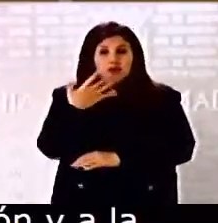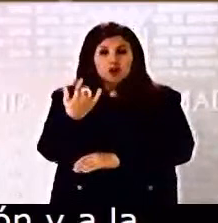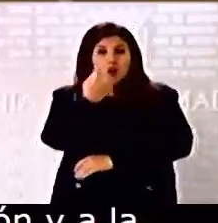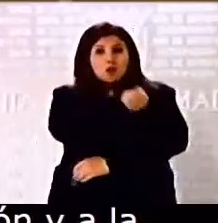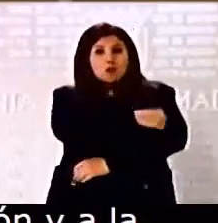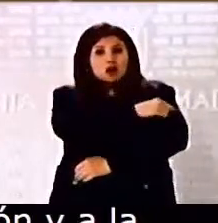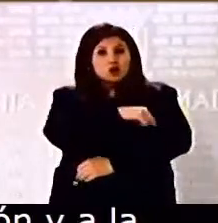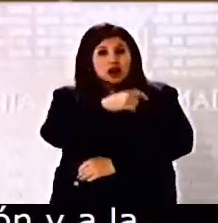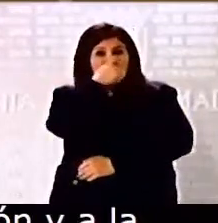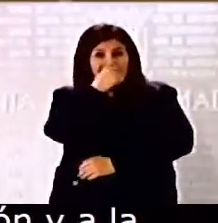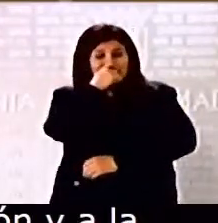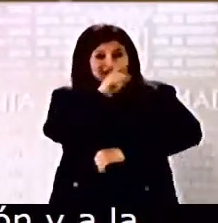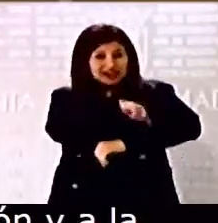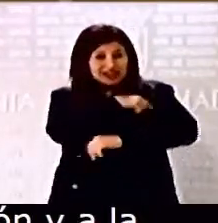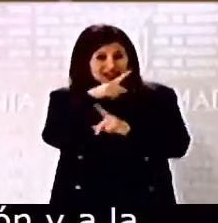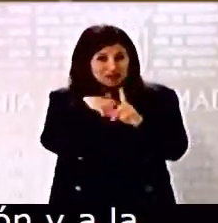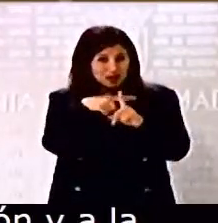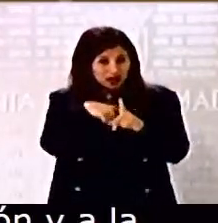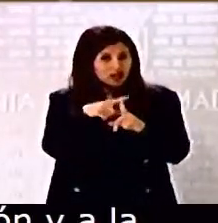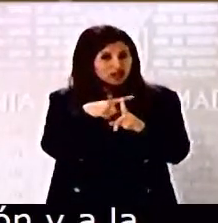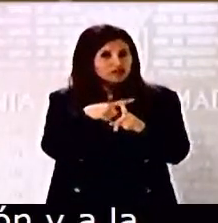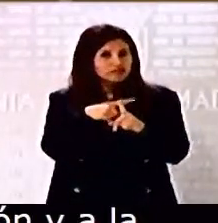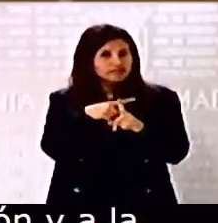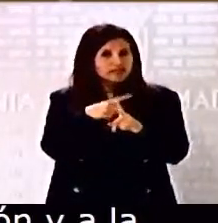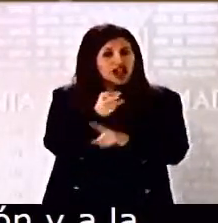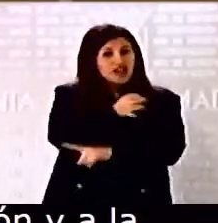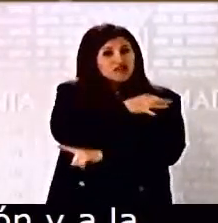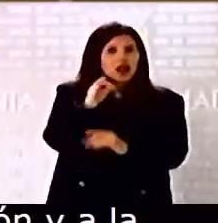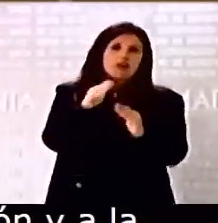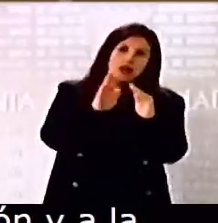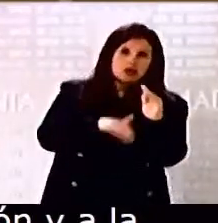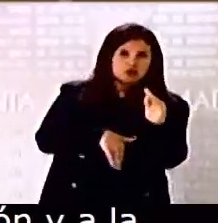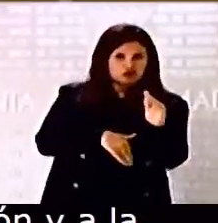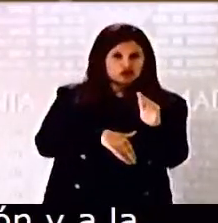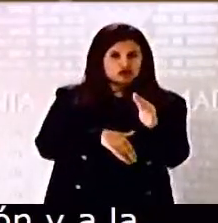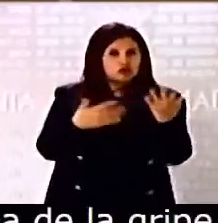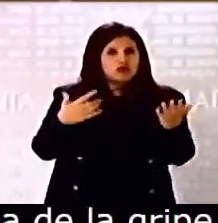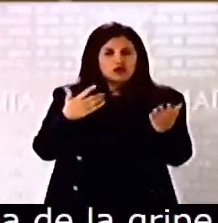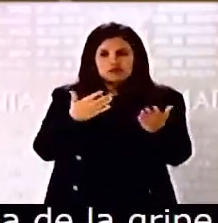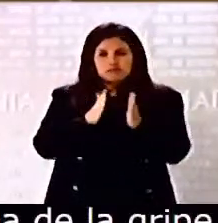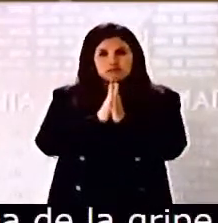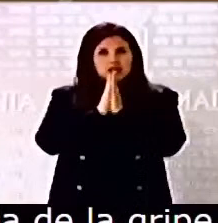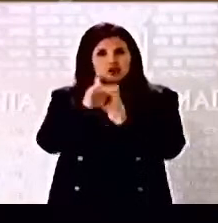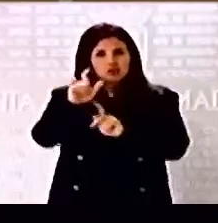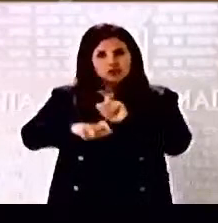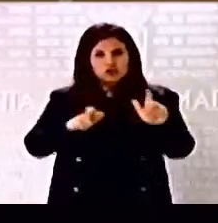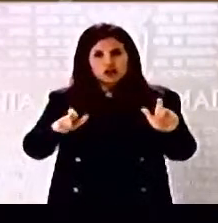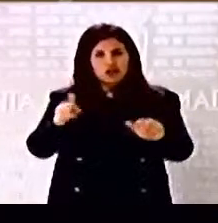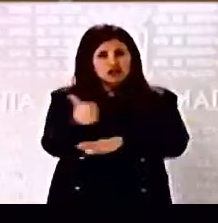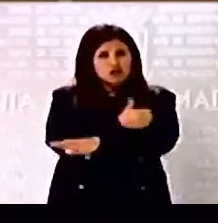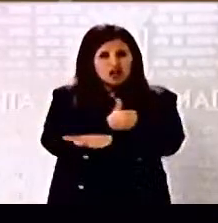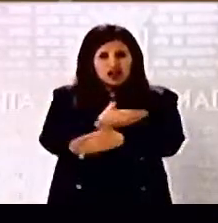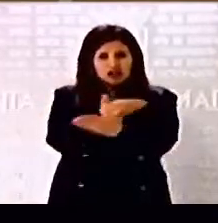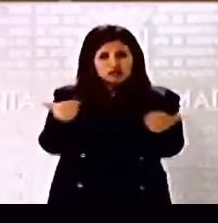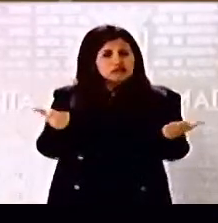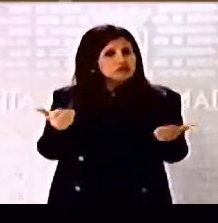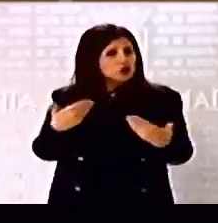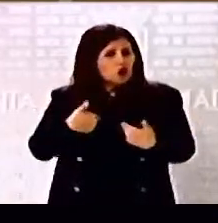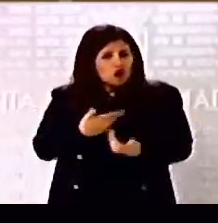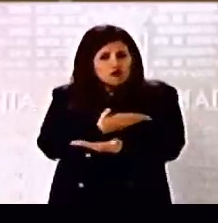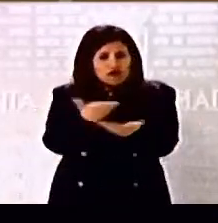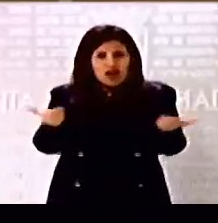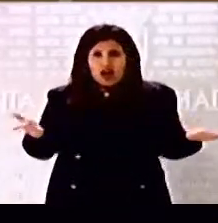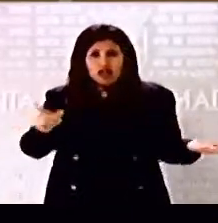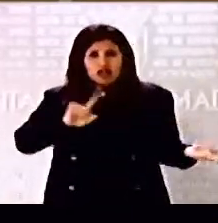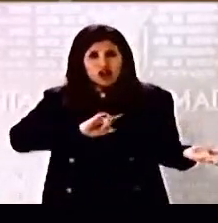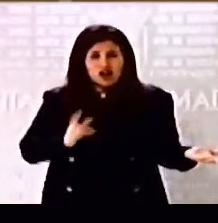de la gripe estacional. Por lo tanto, pido confianza a la ciudadanía. Cuando estamos recomendando la vacunación